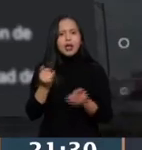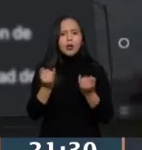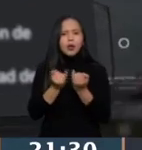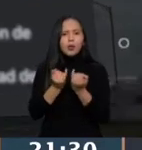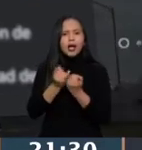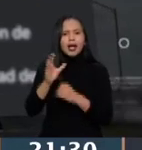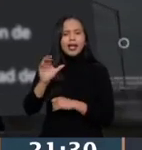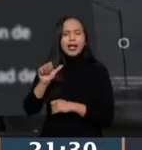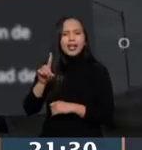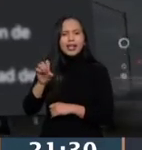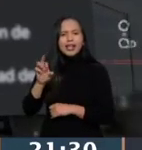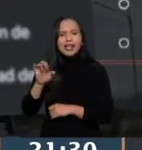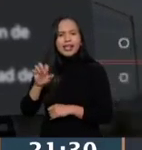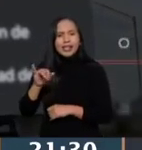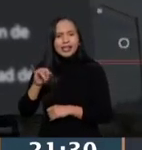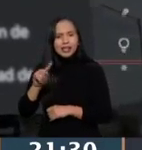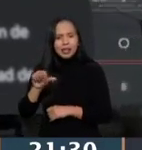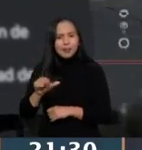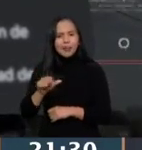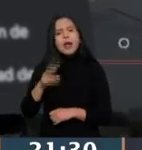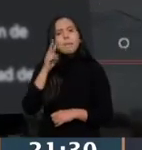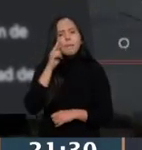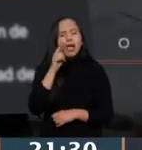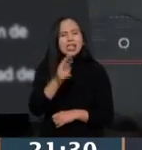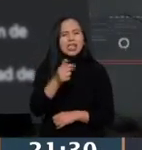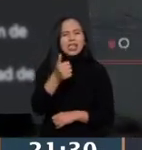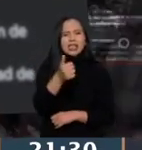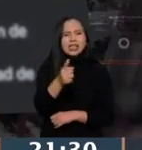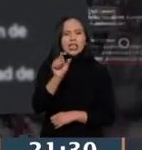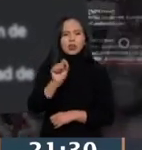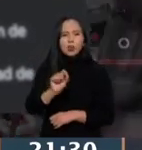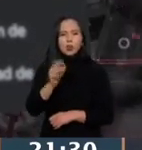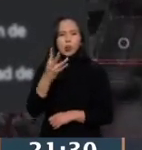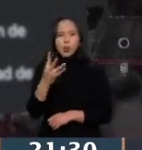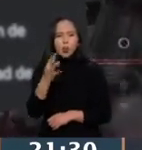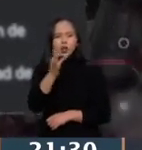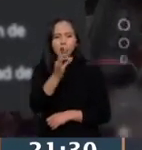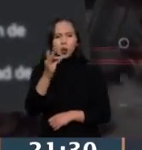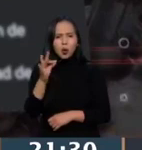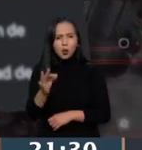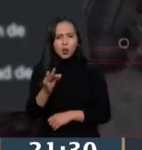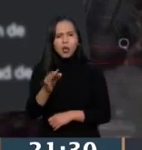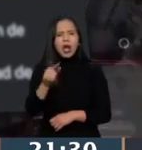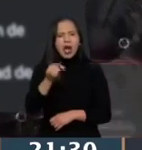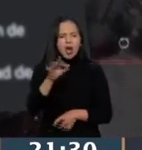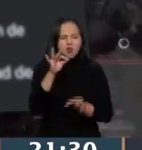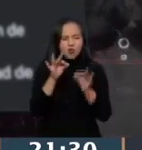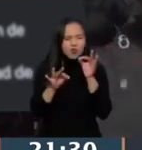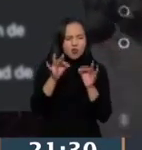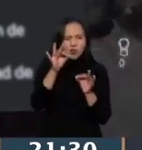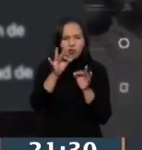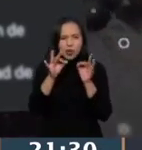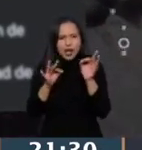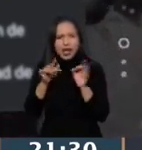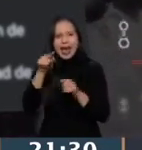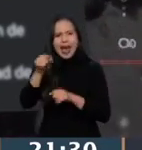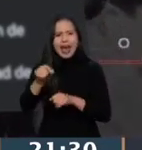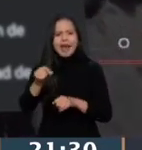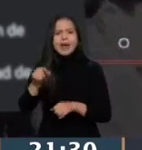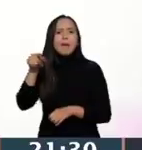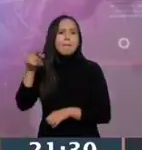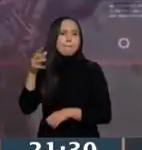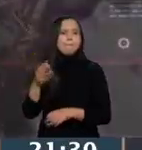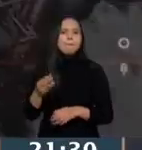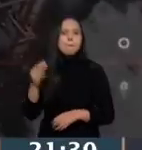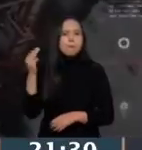de Cadereyta apenas significan el 6.4% de esas partículas en el área metropolitana de